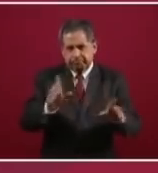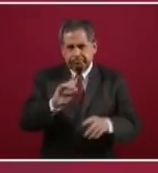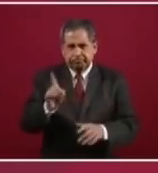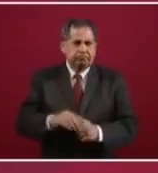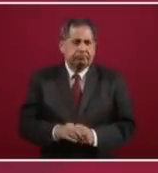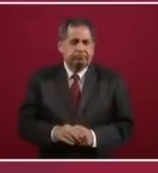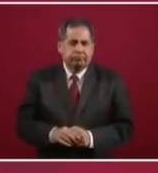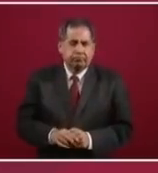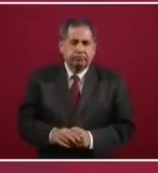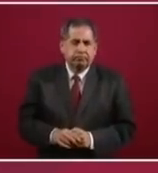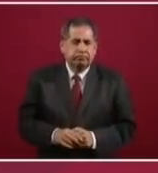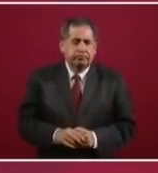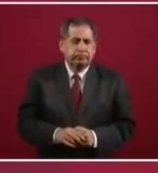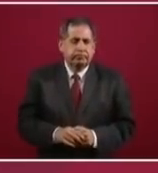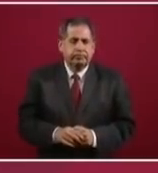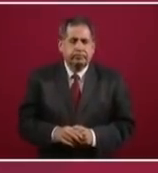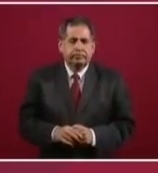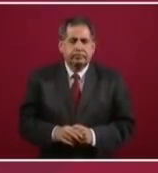informarlo.